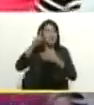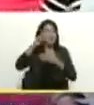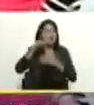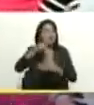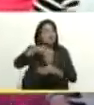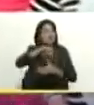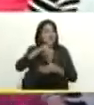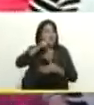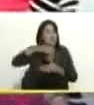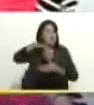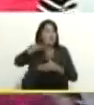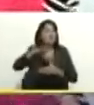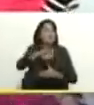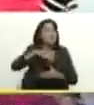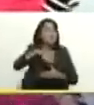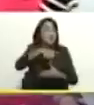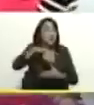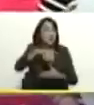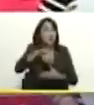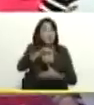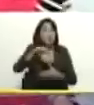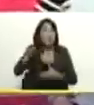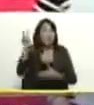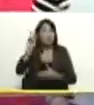Es un pueblo, el venezolano,